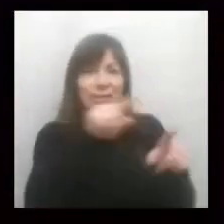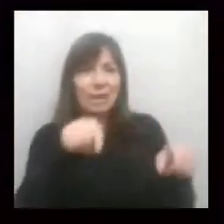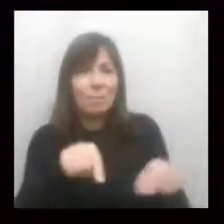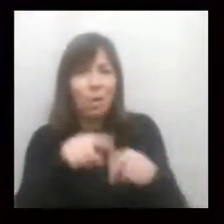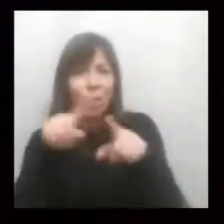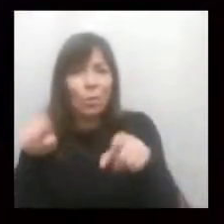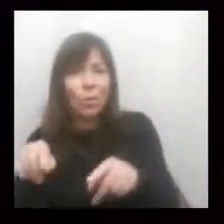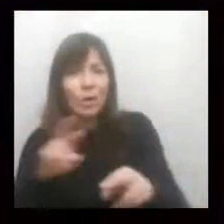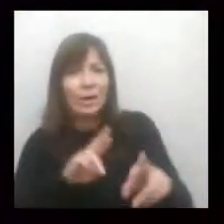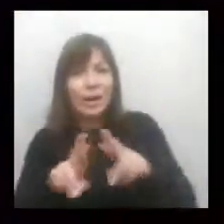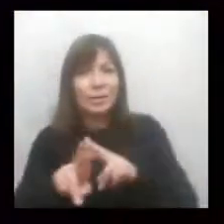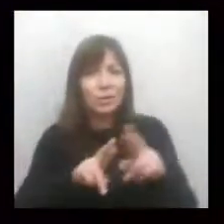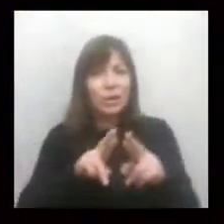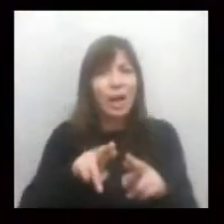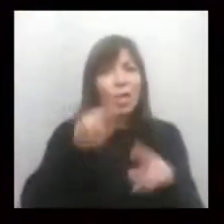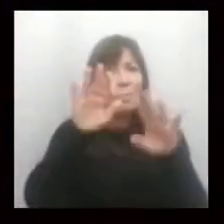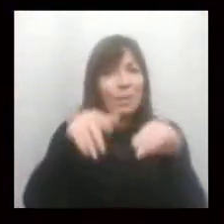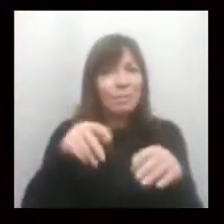también fue un gran desafío, porque